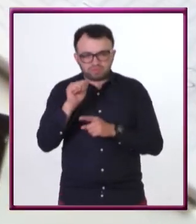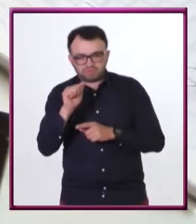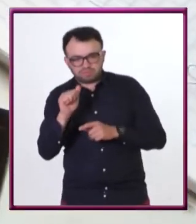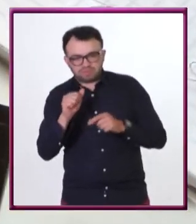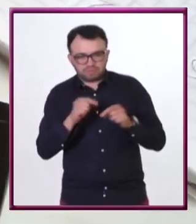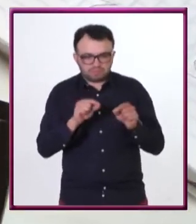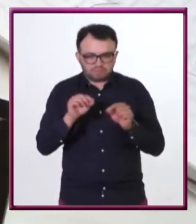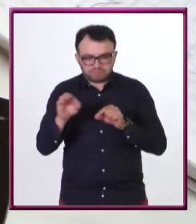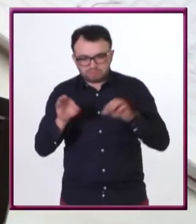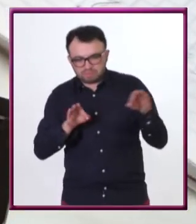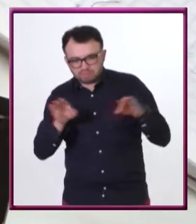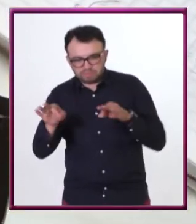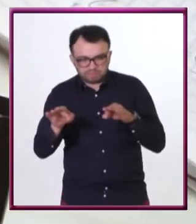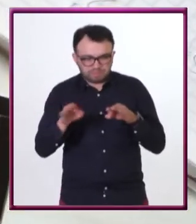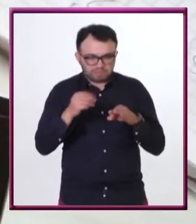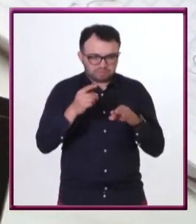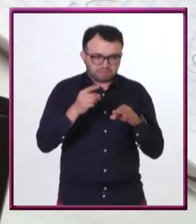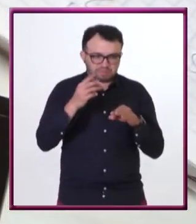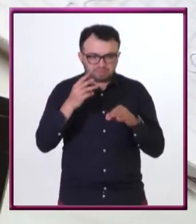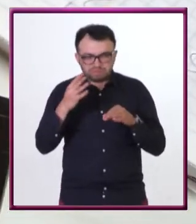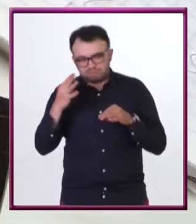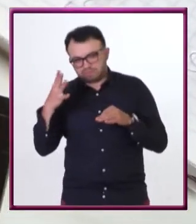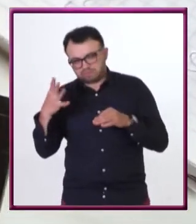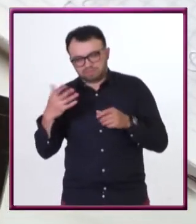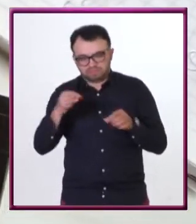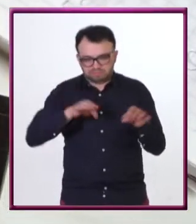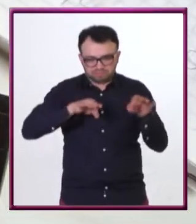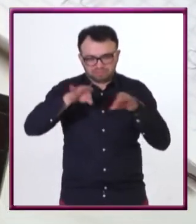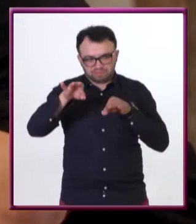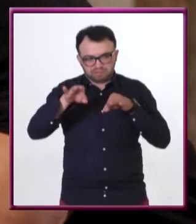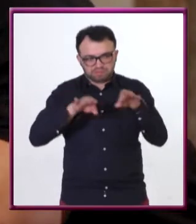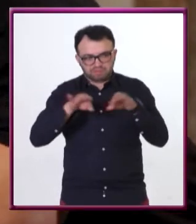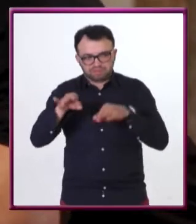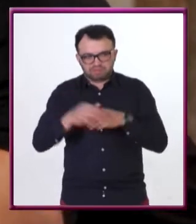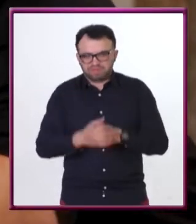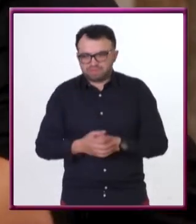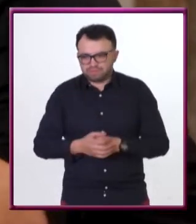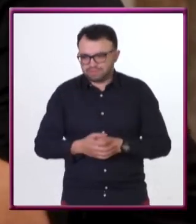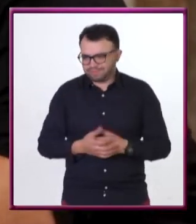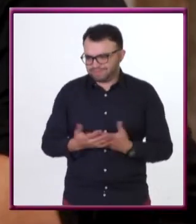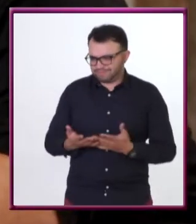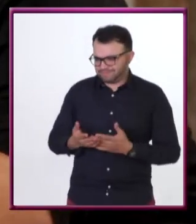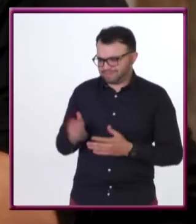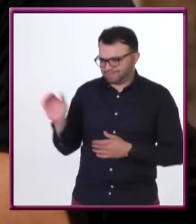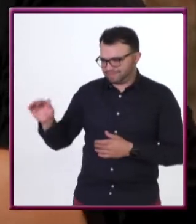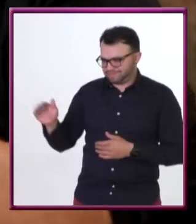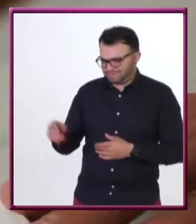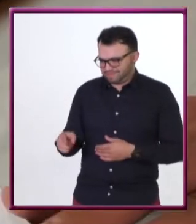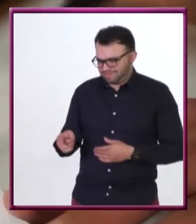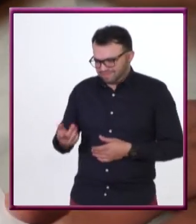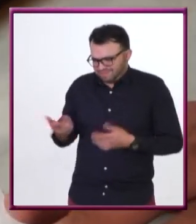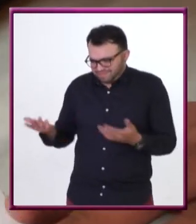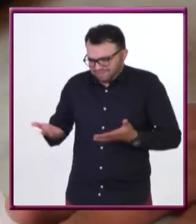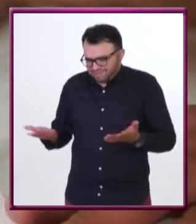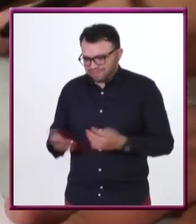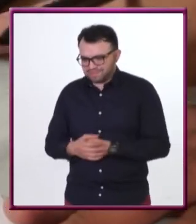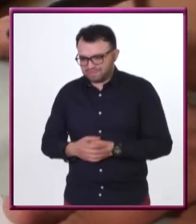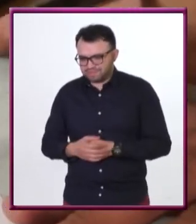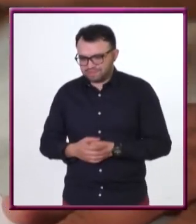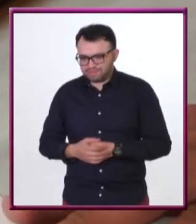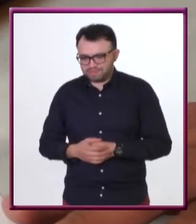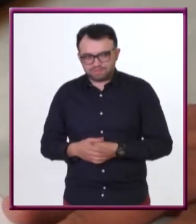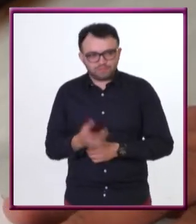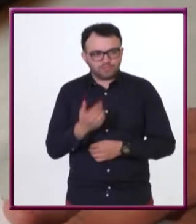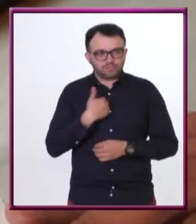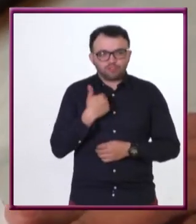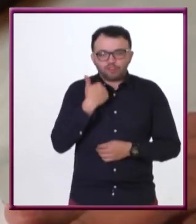16. 1, 2, 3, 4, 5. ¿Pero qué estás haciendo, Ernesto? Es que intento poner los granos de